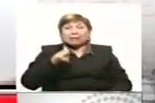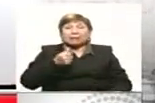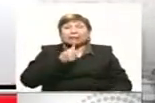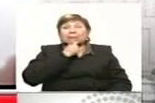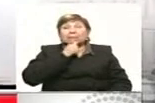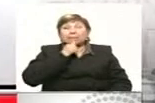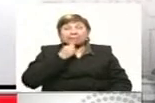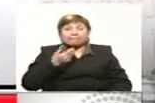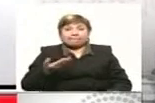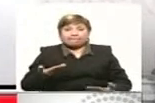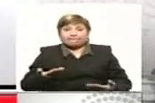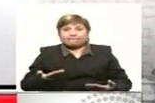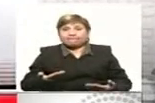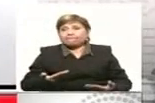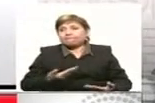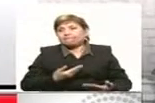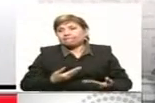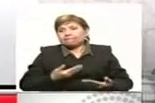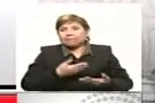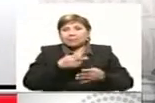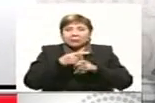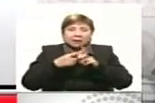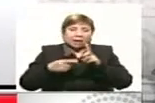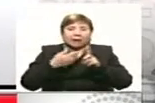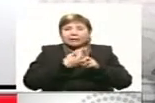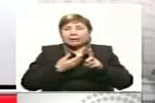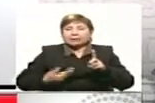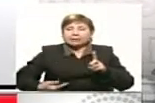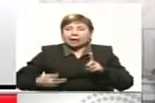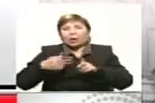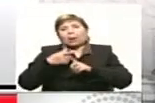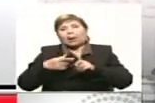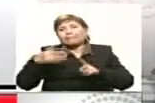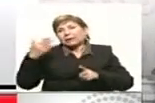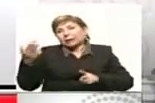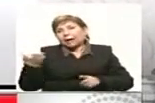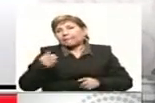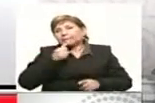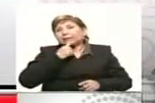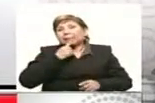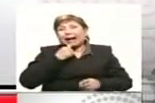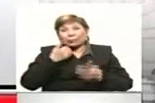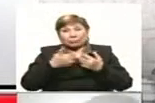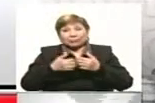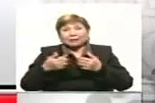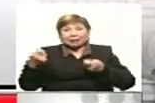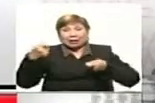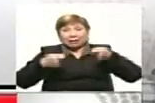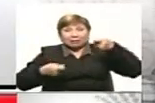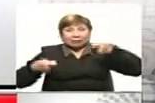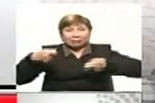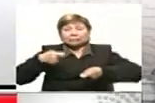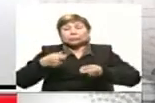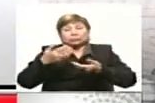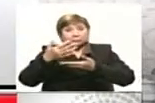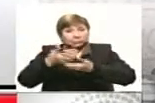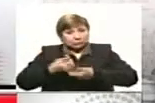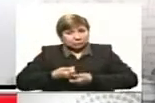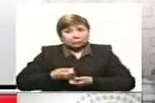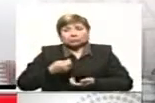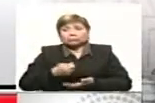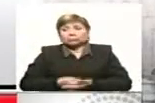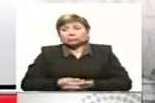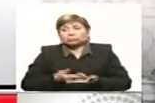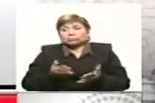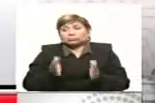parte del dinero es público y ya hay un mecanismo a través de lo cual el inversionista privado puede recuperar su inversión